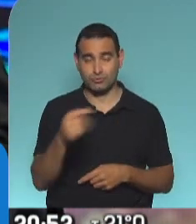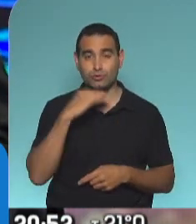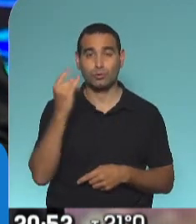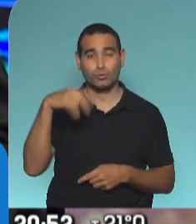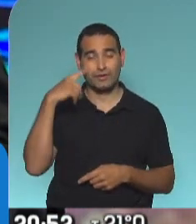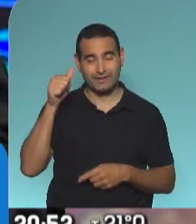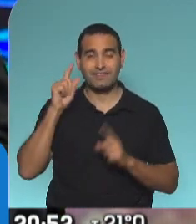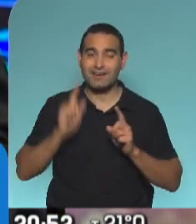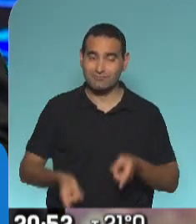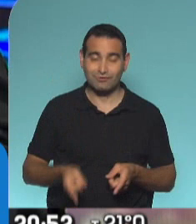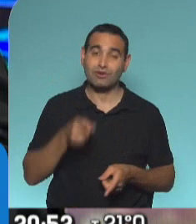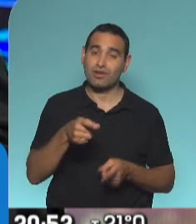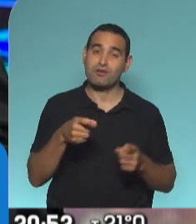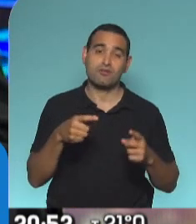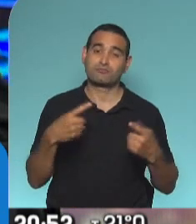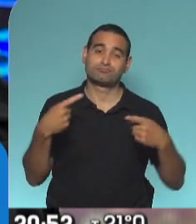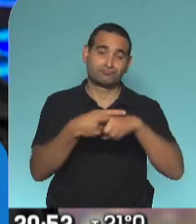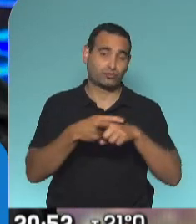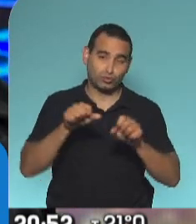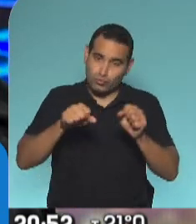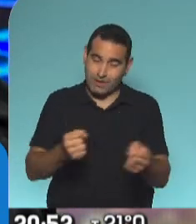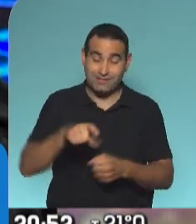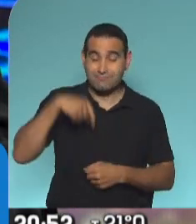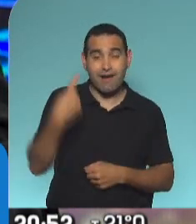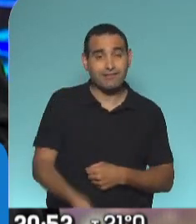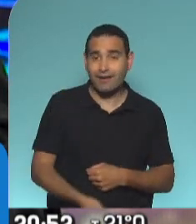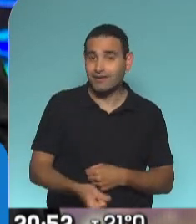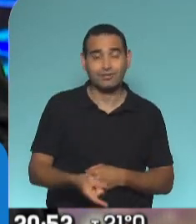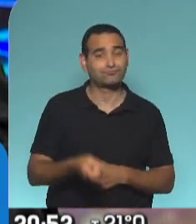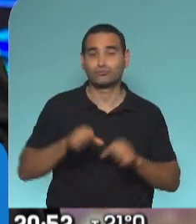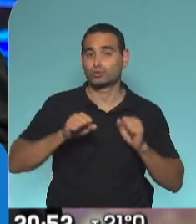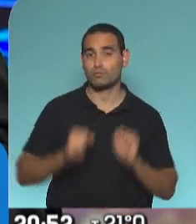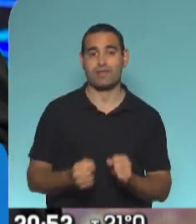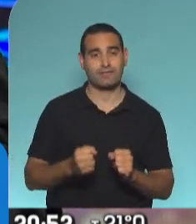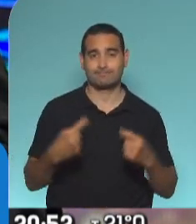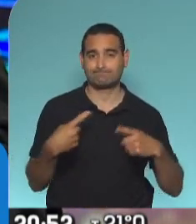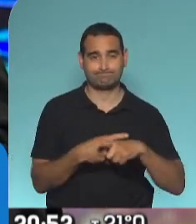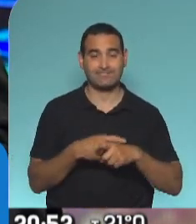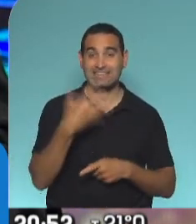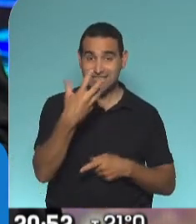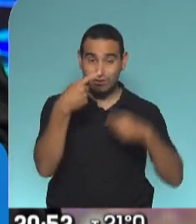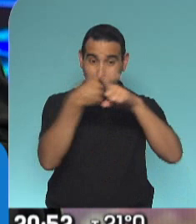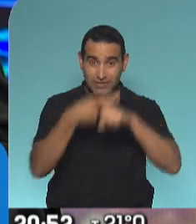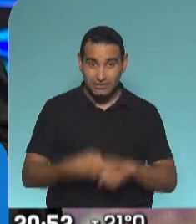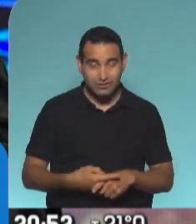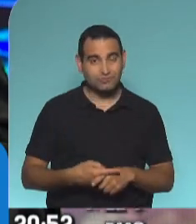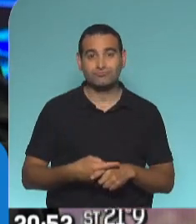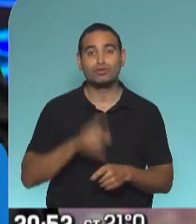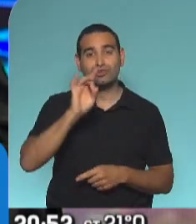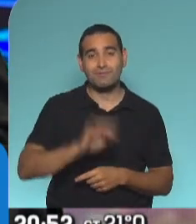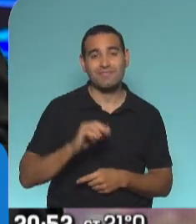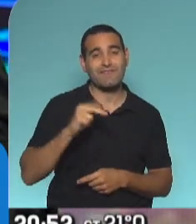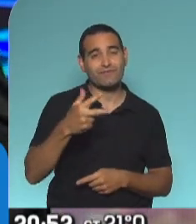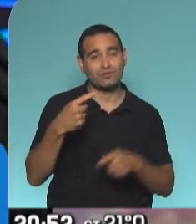se suspendieron los respectivos partidos. Mañana jornada absolutamente suspendida en el día de hoy. De los 5 partidos solos, se pueden jugar